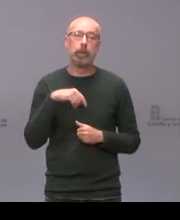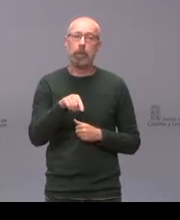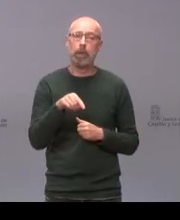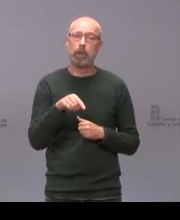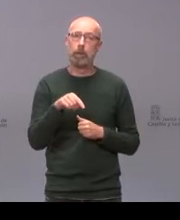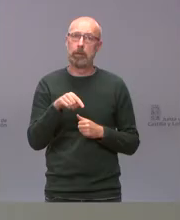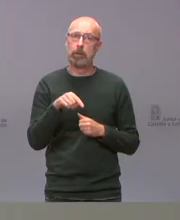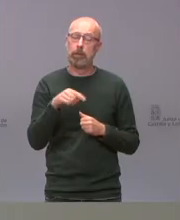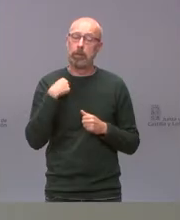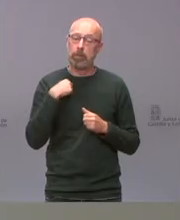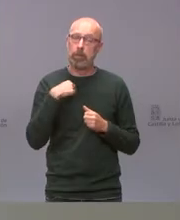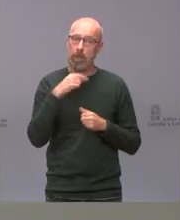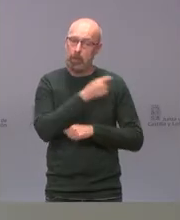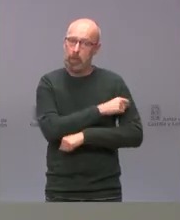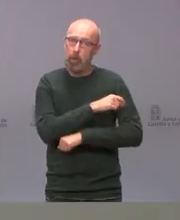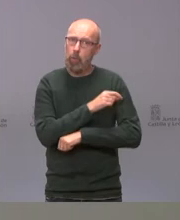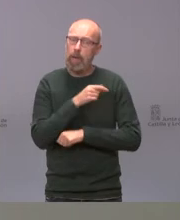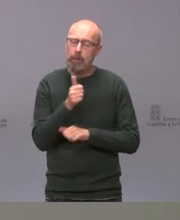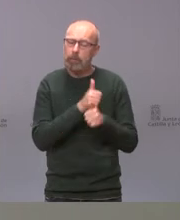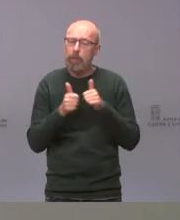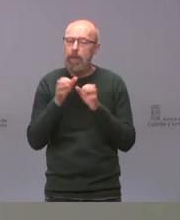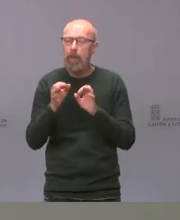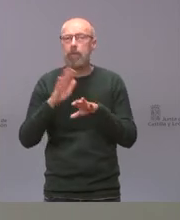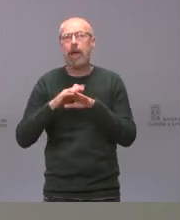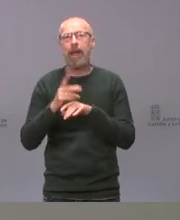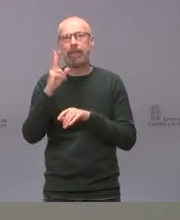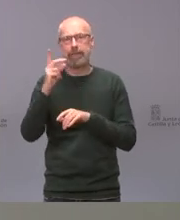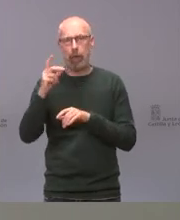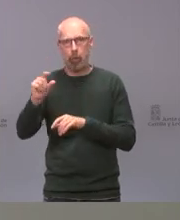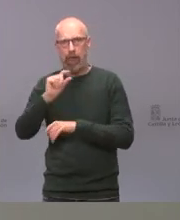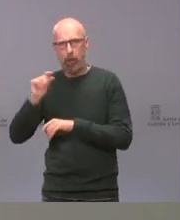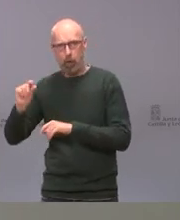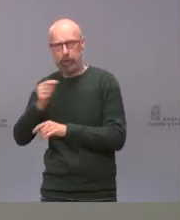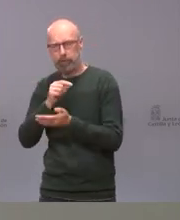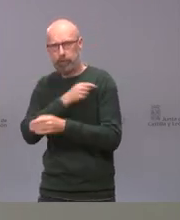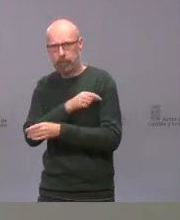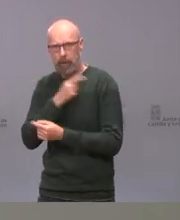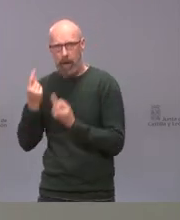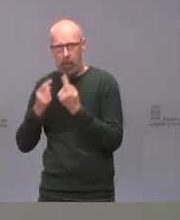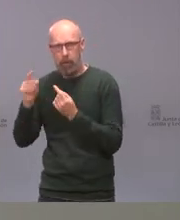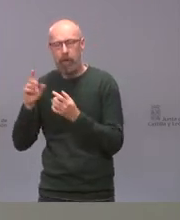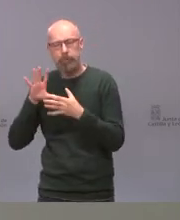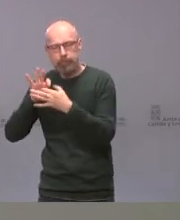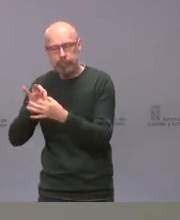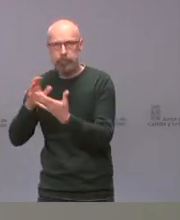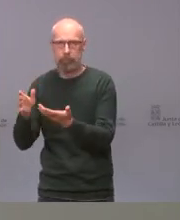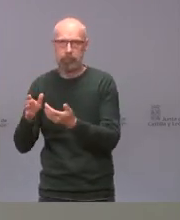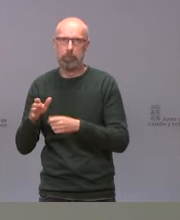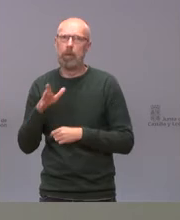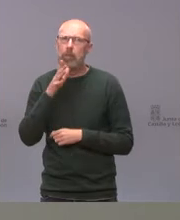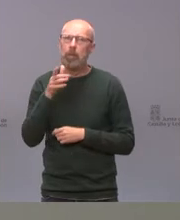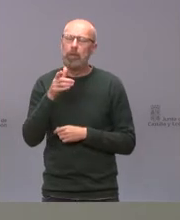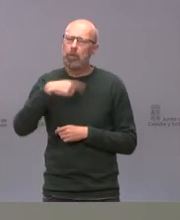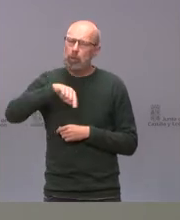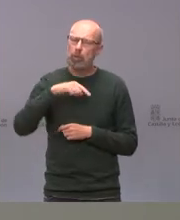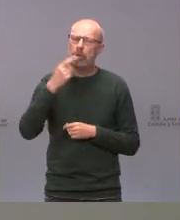destinarán primordialmente a segundas dosis. Podemos comprobar cómo el suministro sigue siendo para nosotros preocupante,